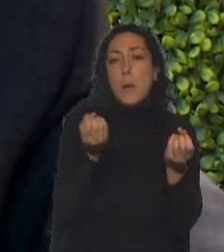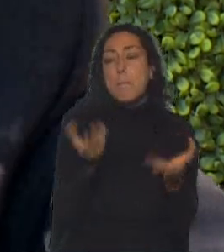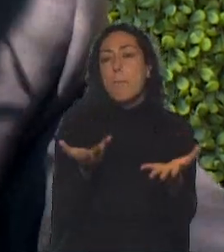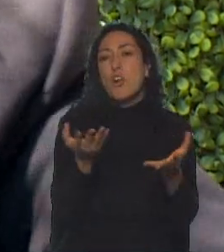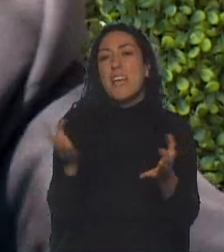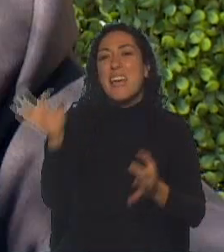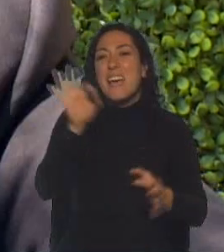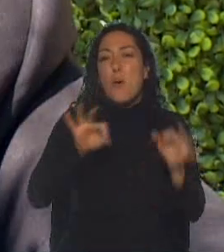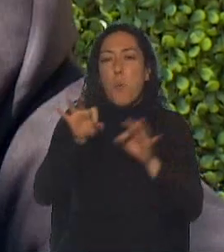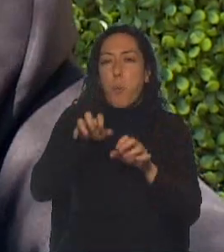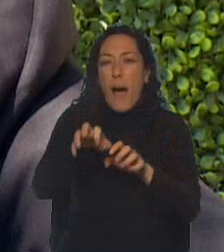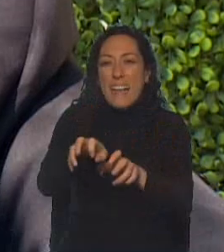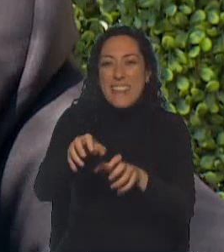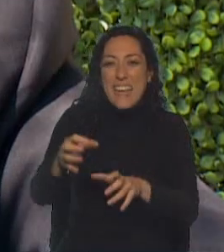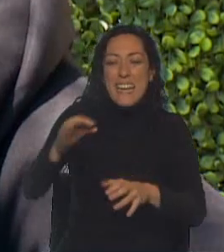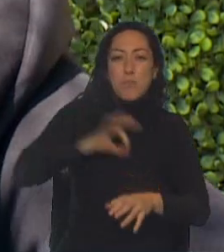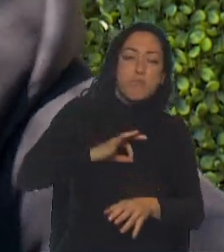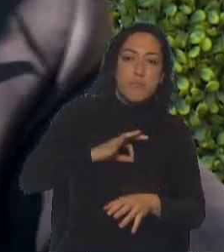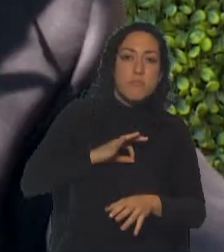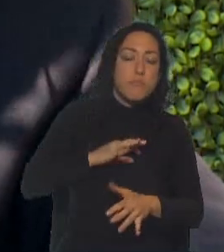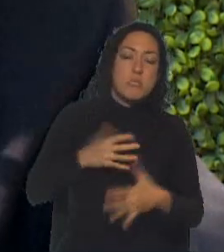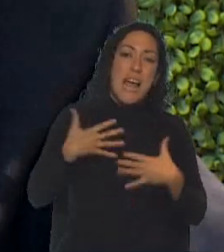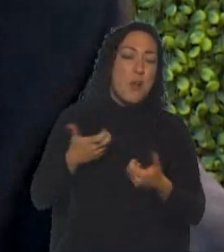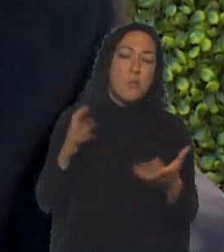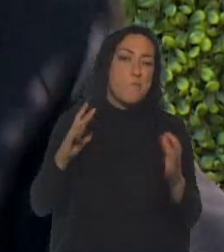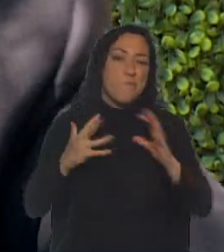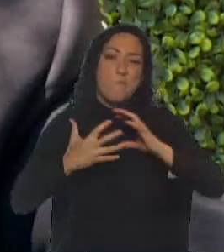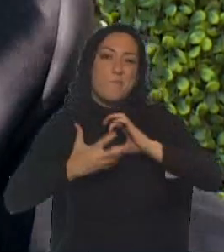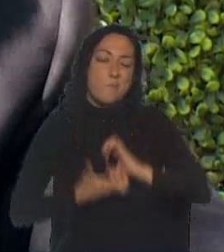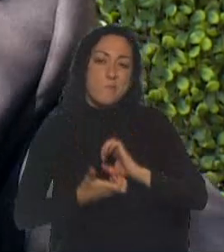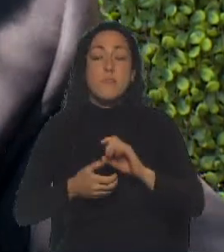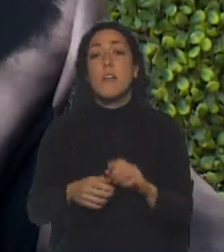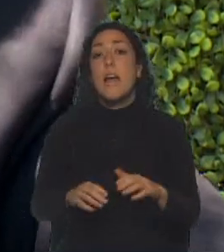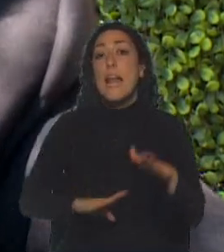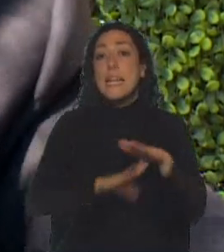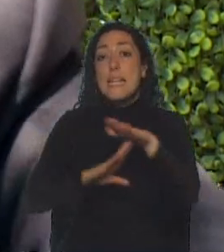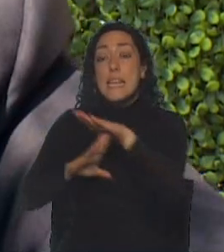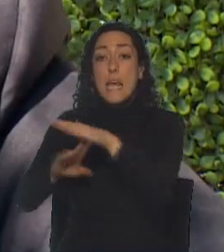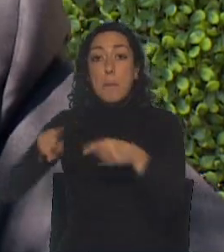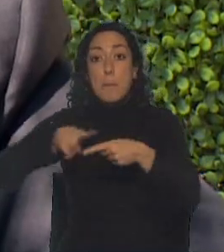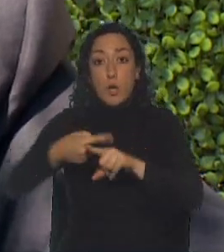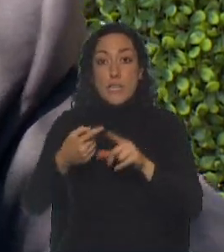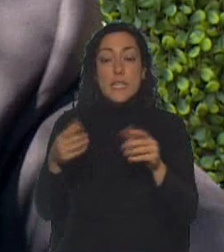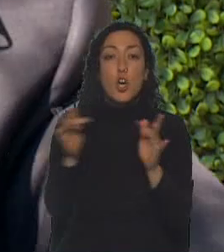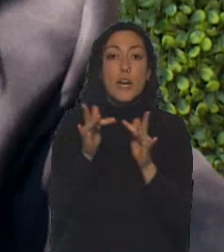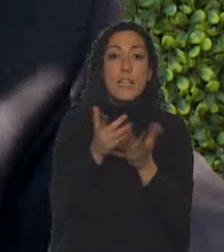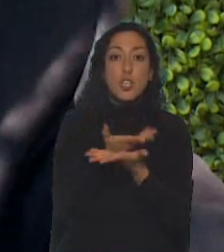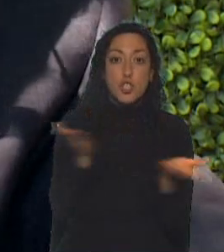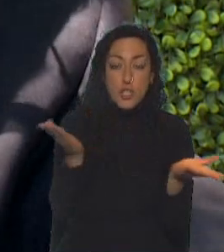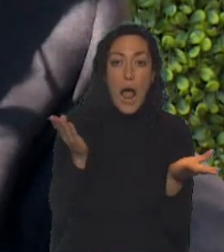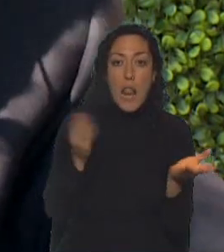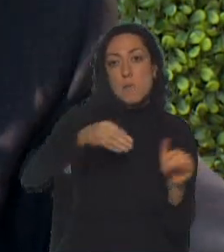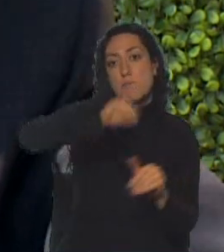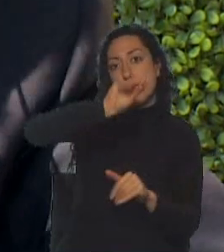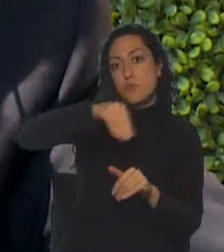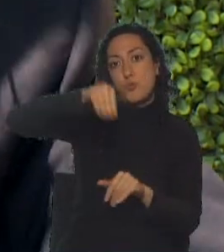bacteria que complicó su estado de salud y hablando de dirigentes políticos a través de las redes sociales a ver qué distintos referentes